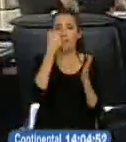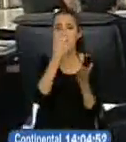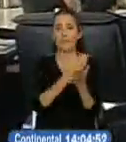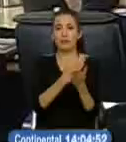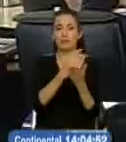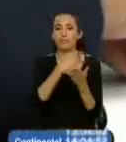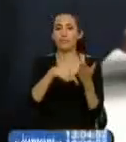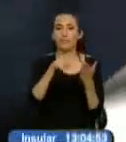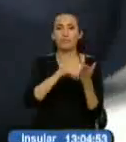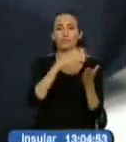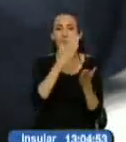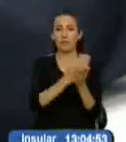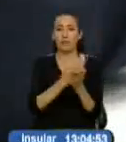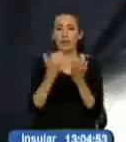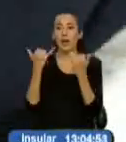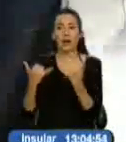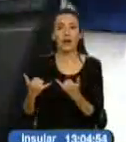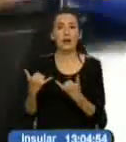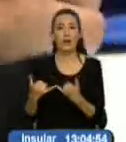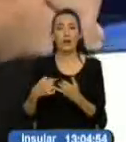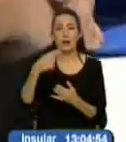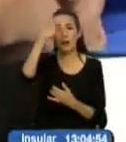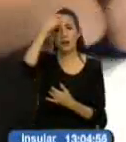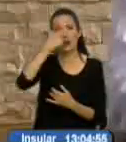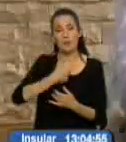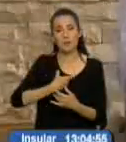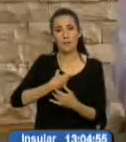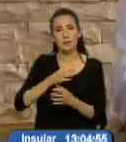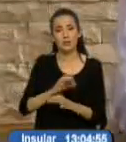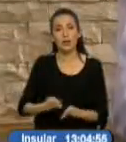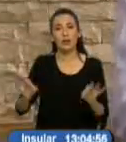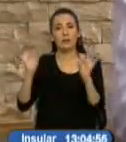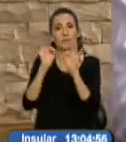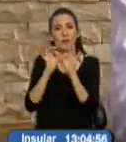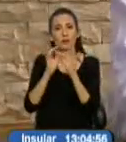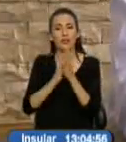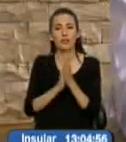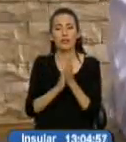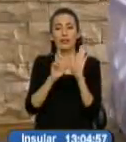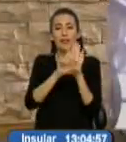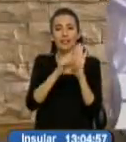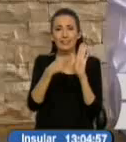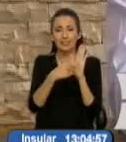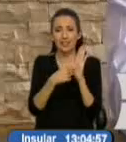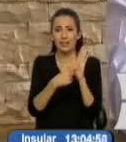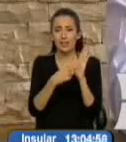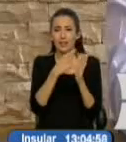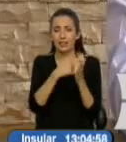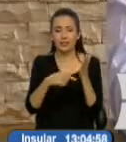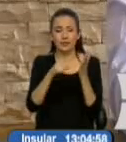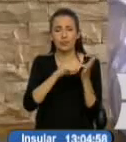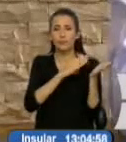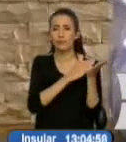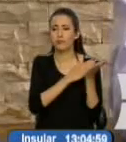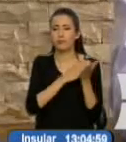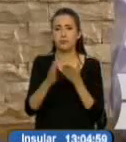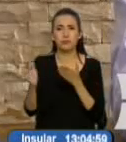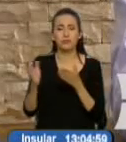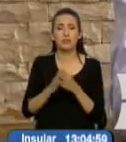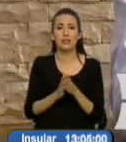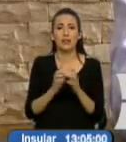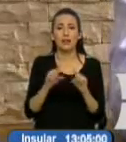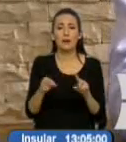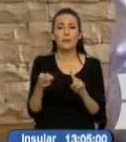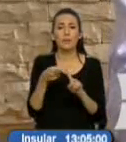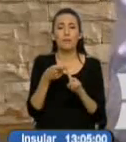tercerización, a la intermediación laboral y al trabajo por horas. Se abolió esa tercerización, que era una forma nefasta de